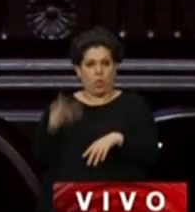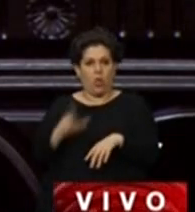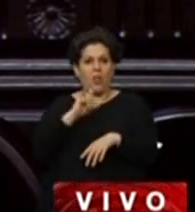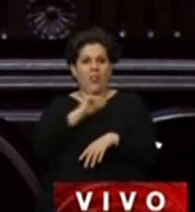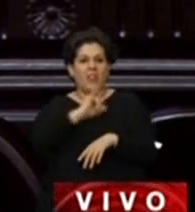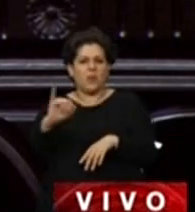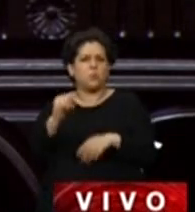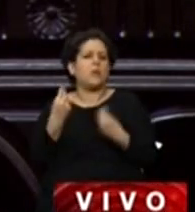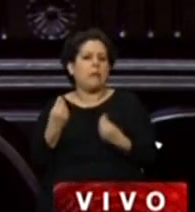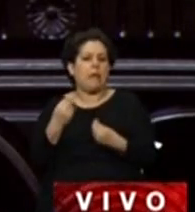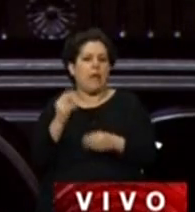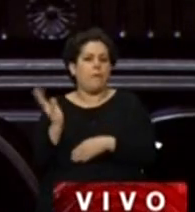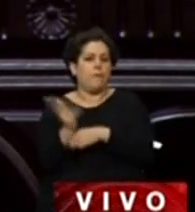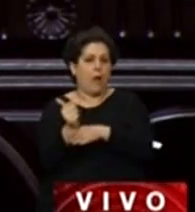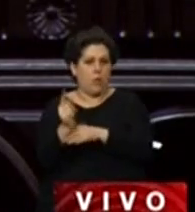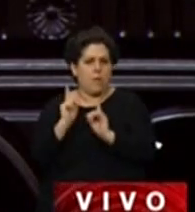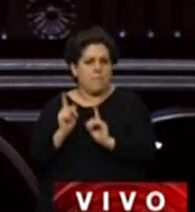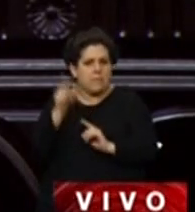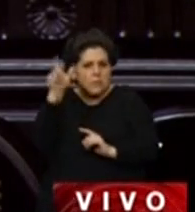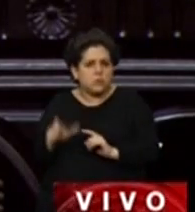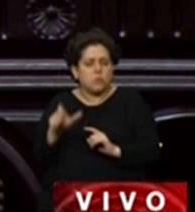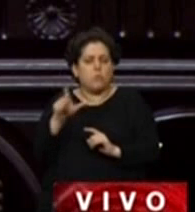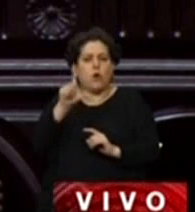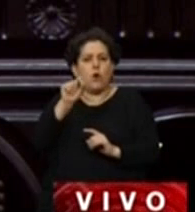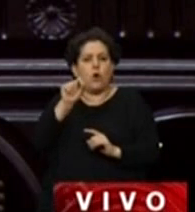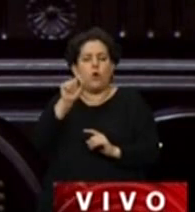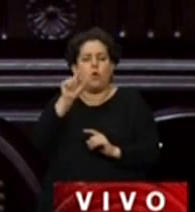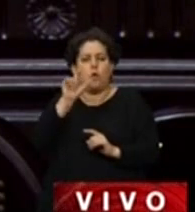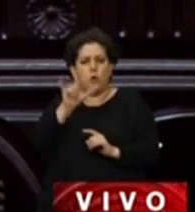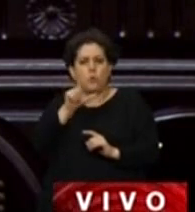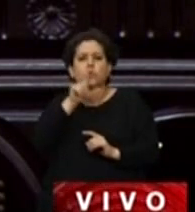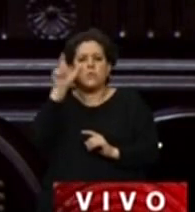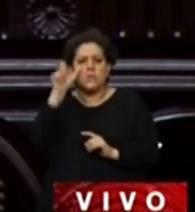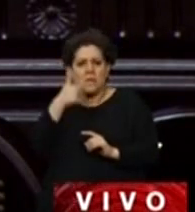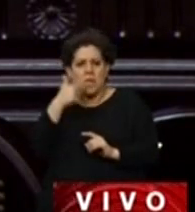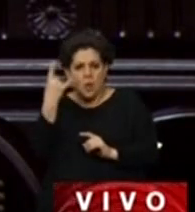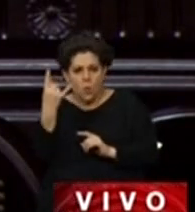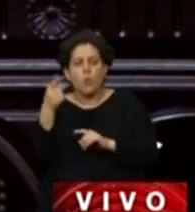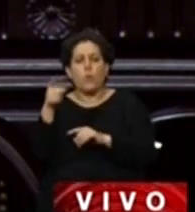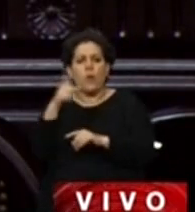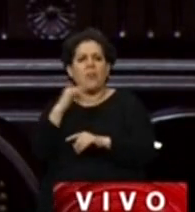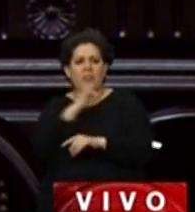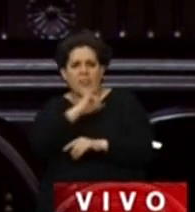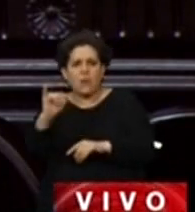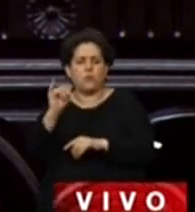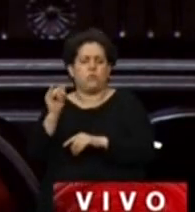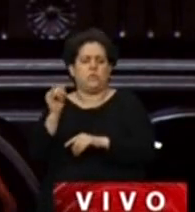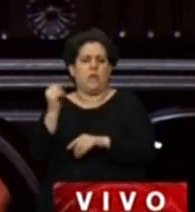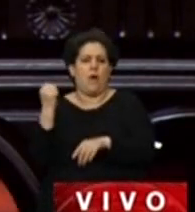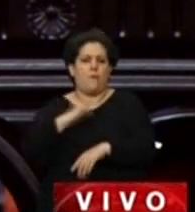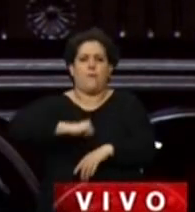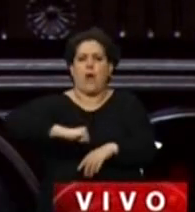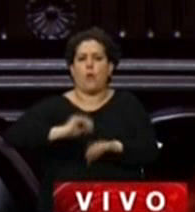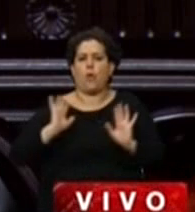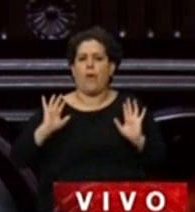votar de acuerdo a la mayoría requerida eso está claro entonces hemos invitado a la oposición también lo dijimos lo hemos invitado a la oposición a va a